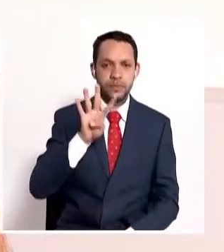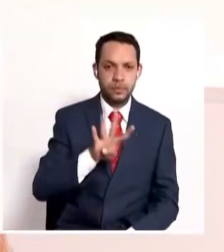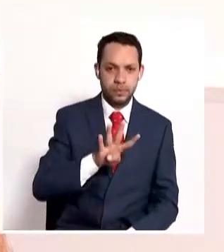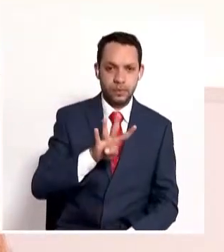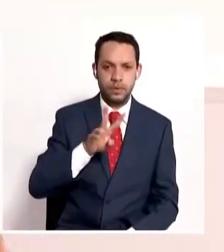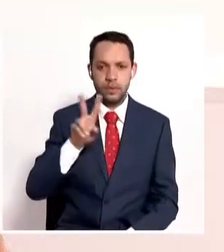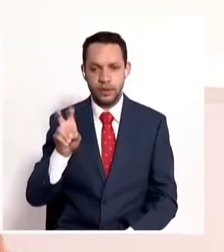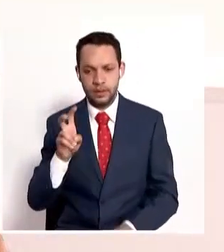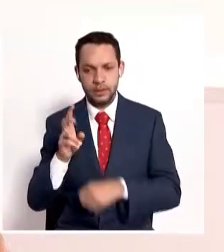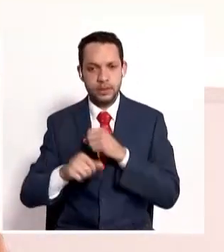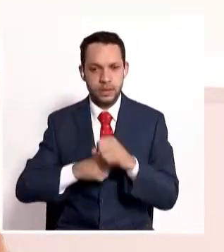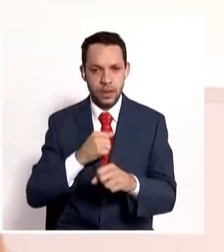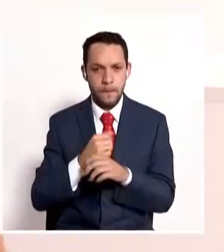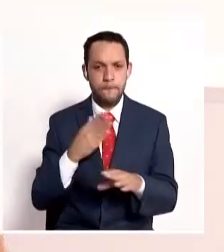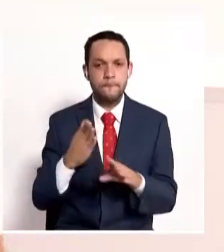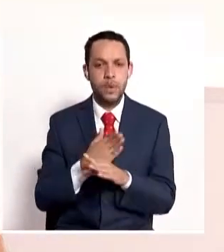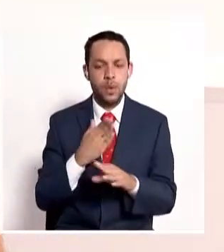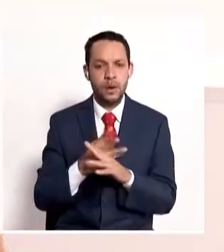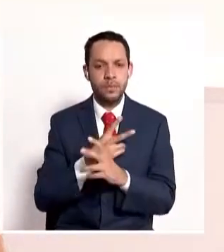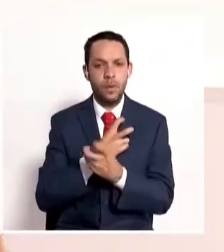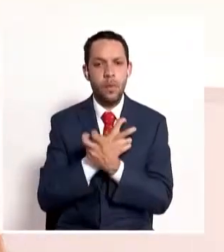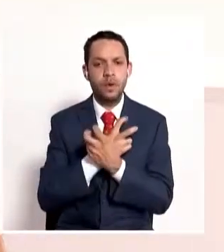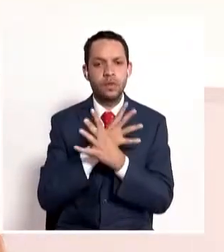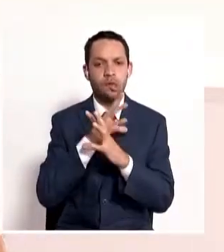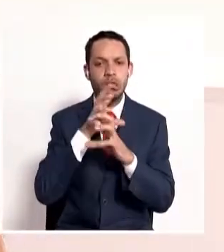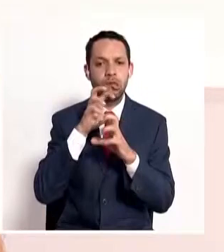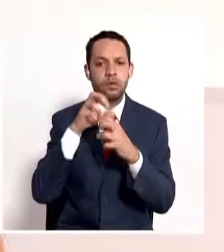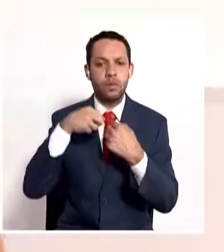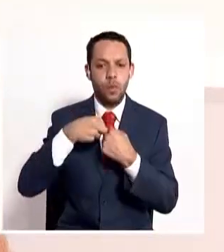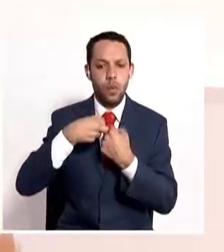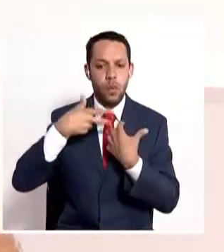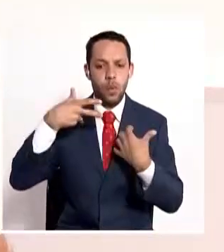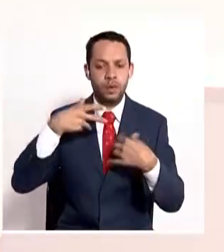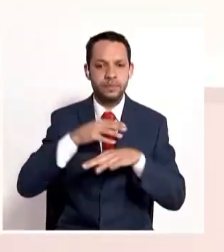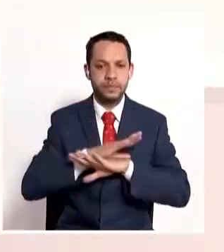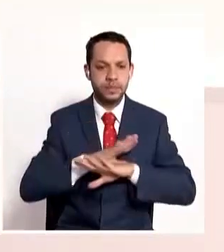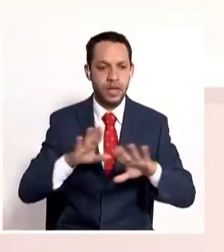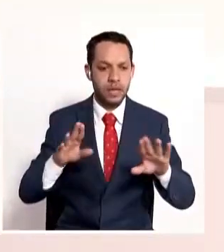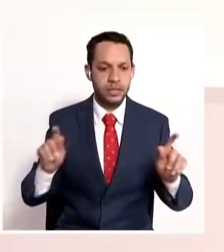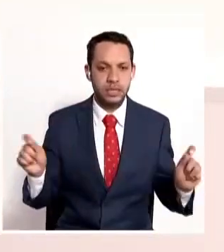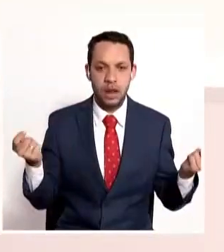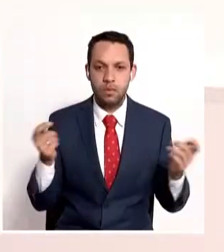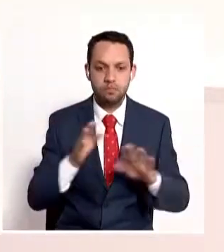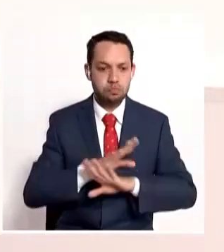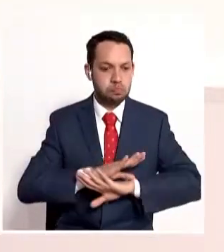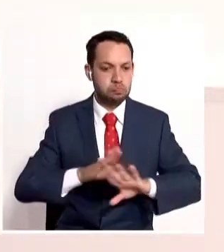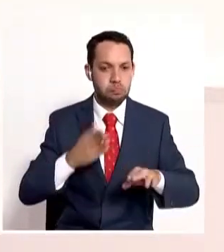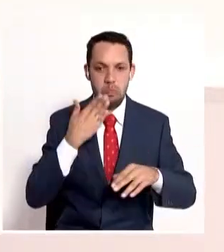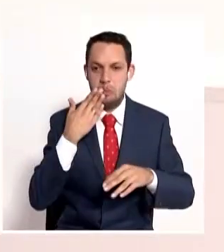artrosis degenerativa y me dicen que eso no tiene cura